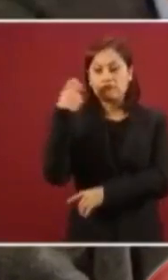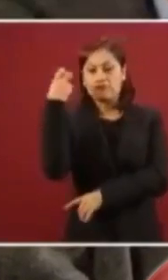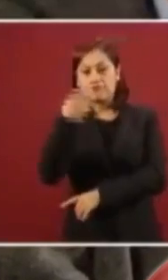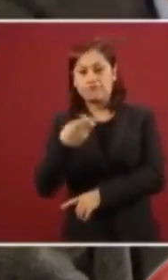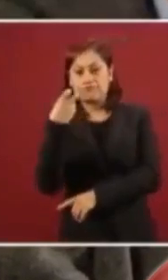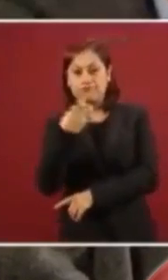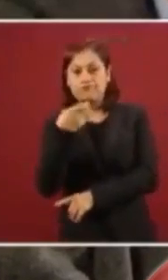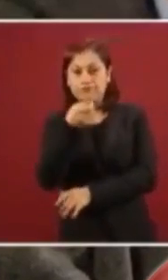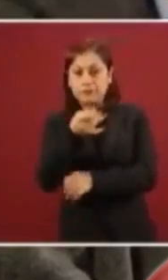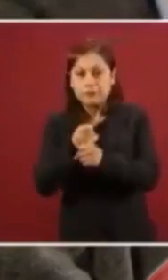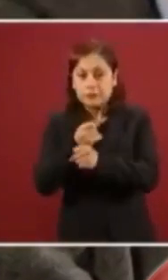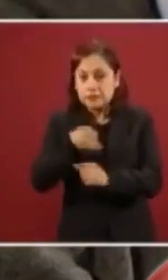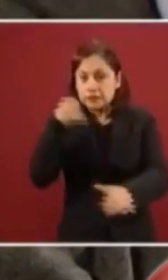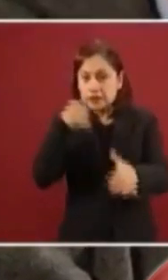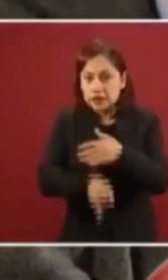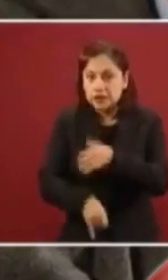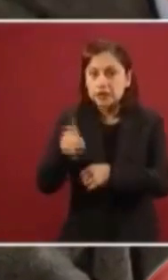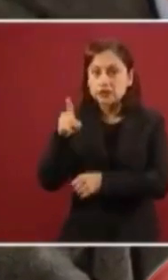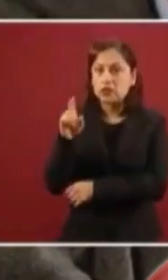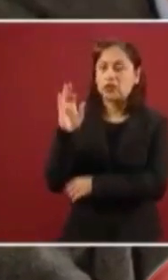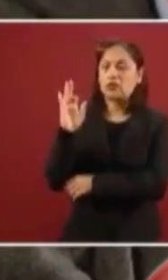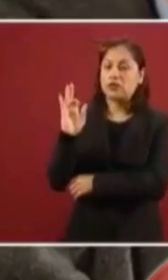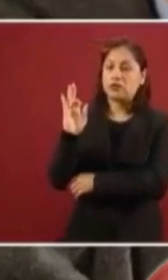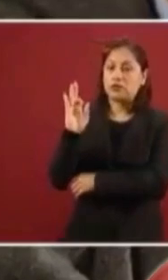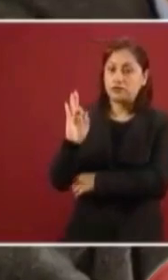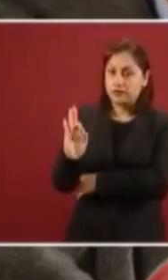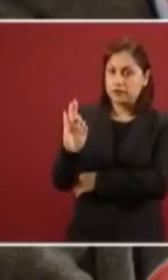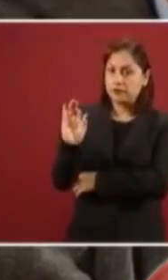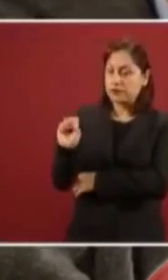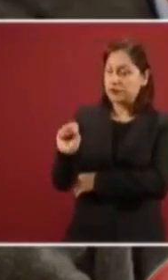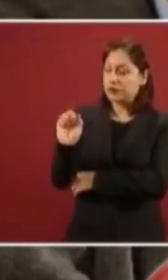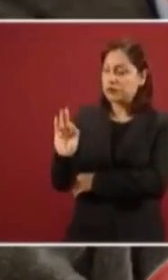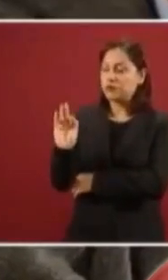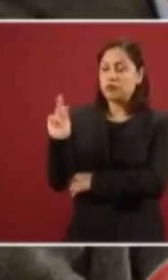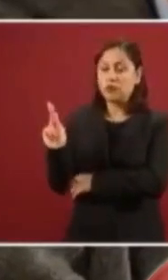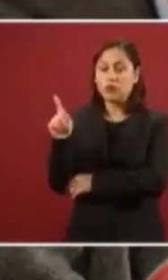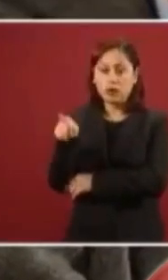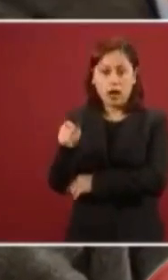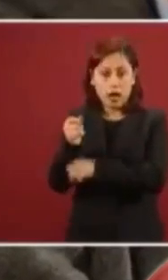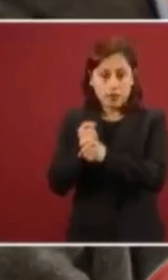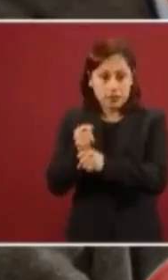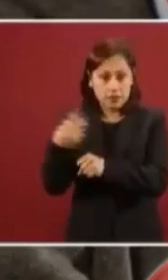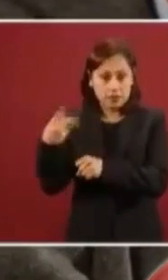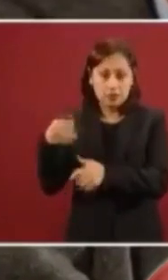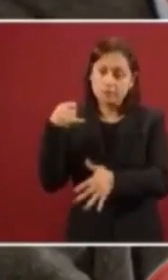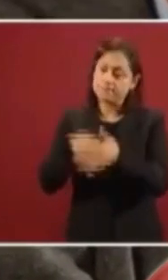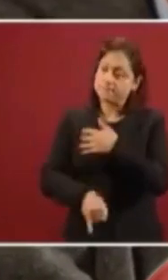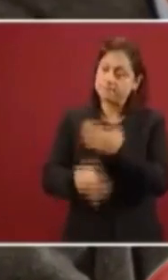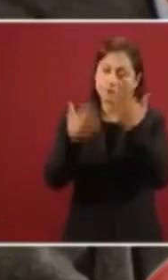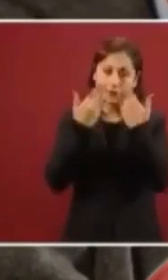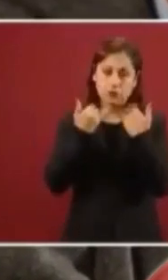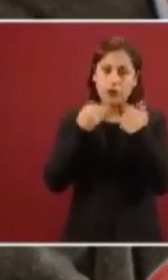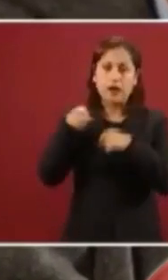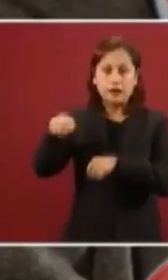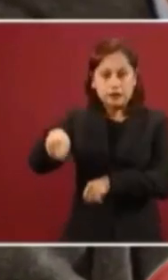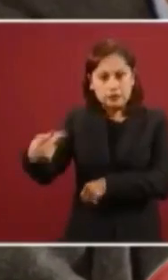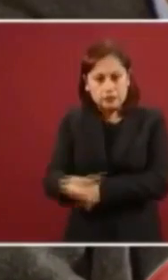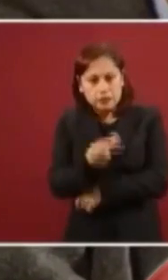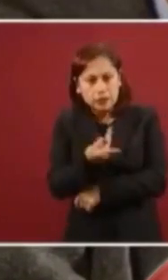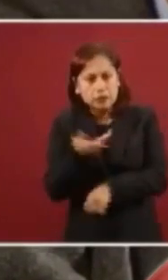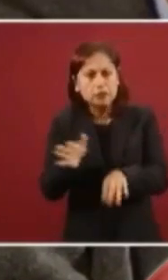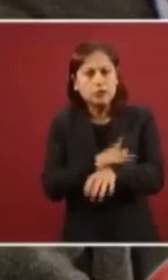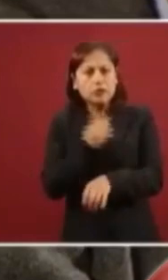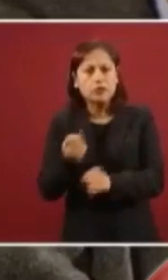investigación que hizo función pública incluso cuestionan porque no se solicitó la intervención de la unidad de inteligencia financiera